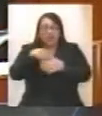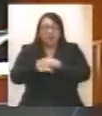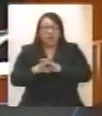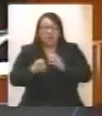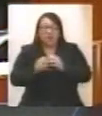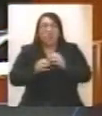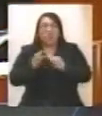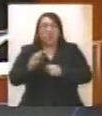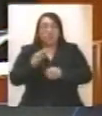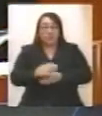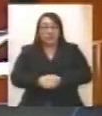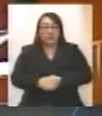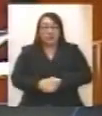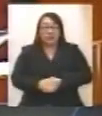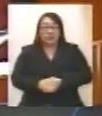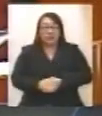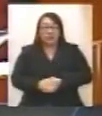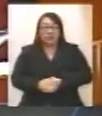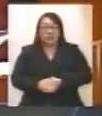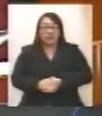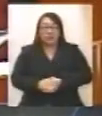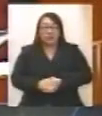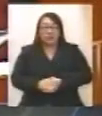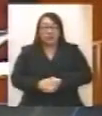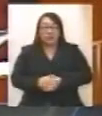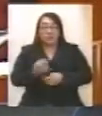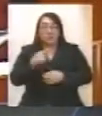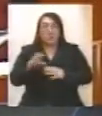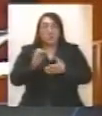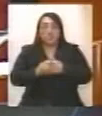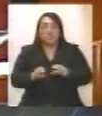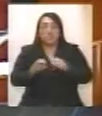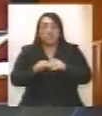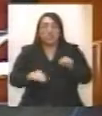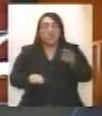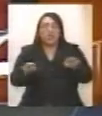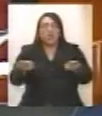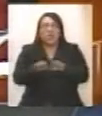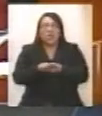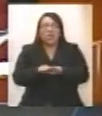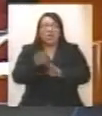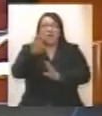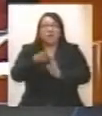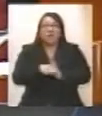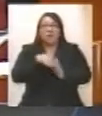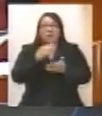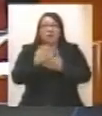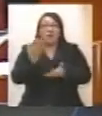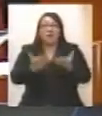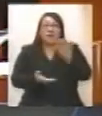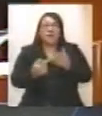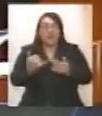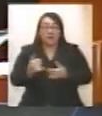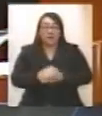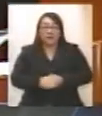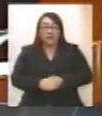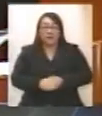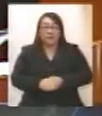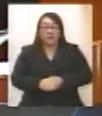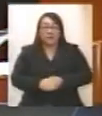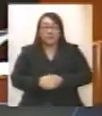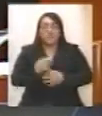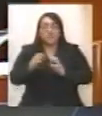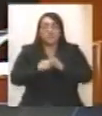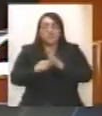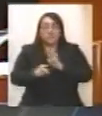de los departamentos productores para lograr mayor equidad y reducir los desbalances existentes. El proyecto